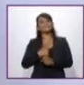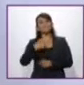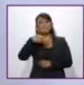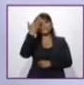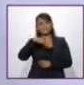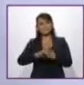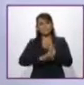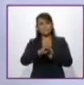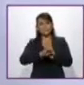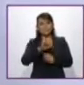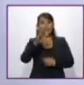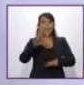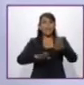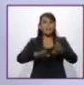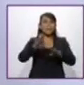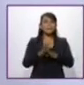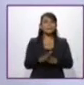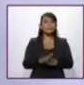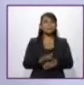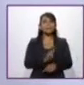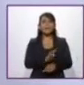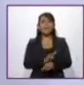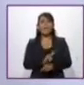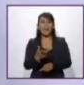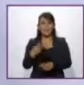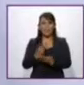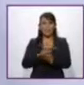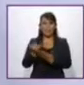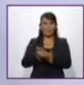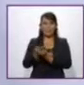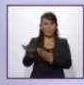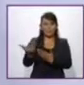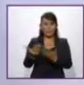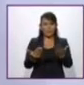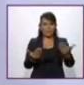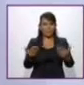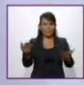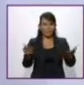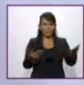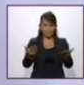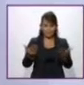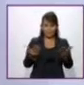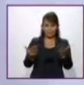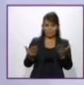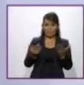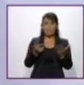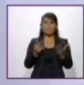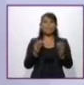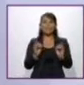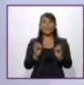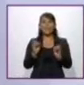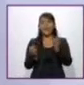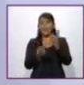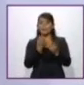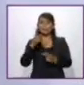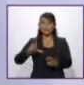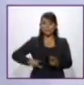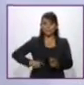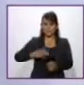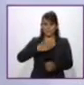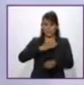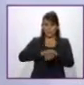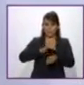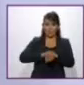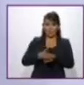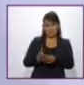hacen licitaciones simuladas, se hacen invitaciones restringidas a los amigos del gobernante y luego